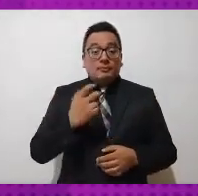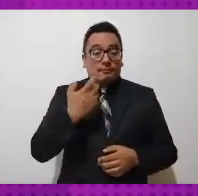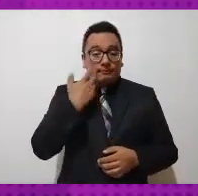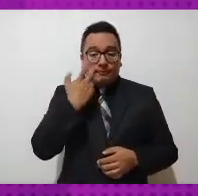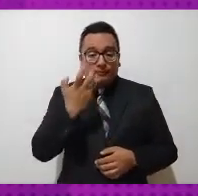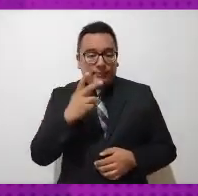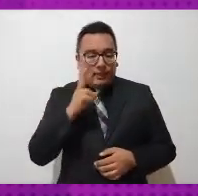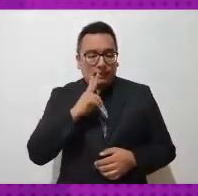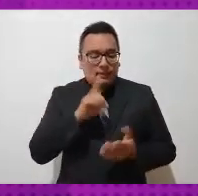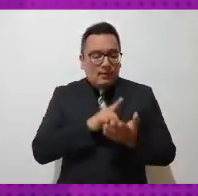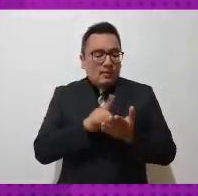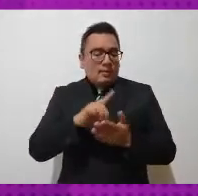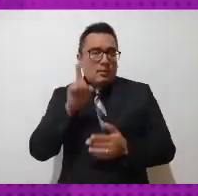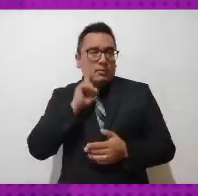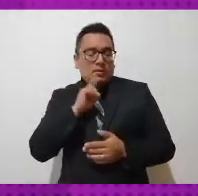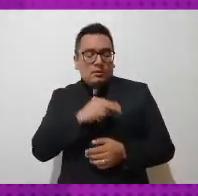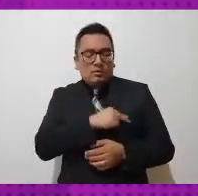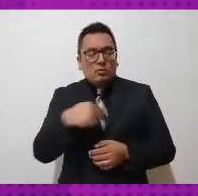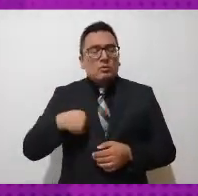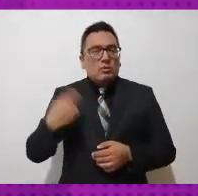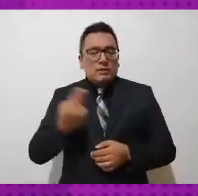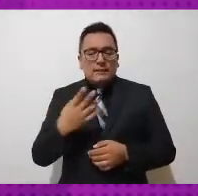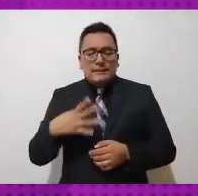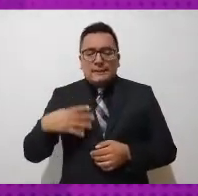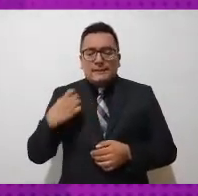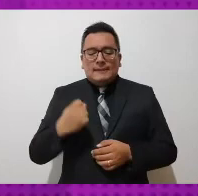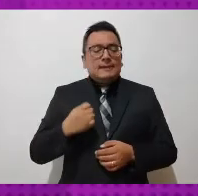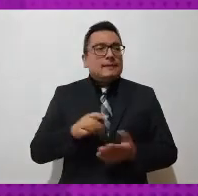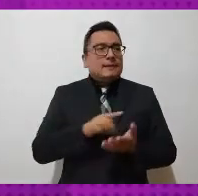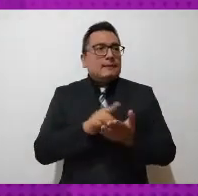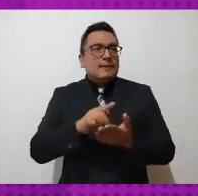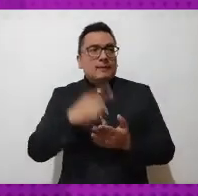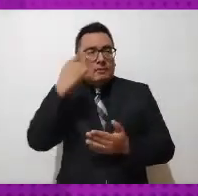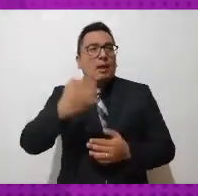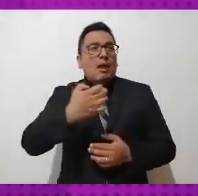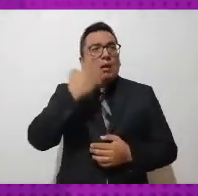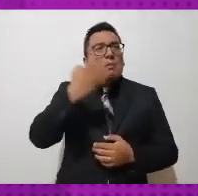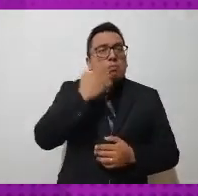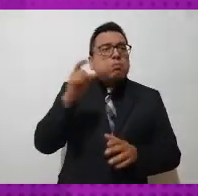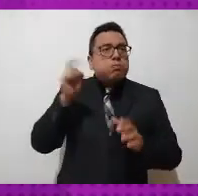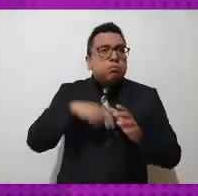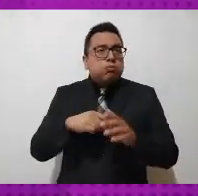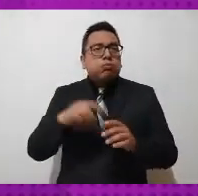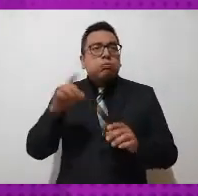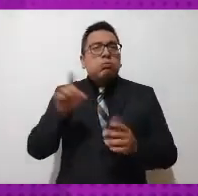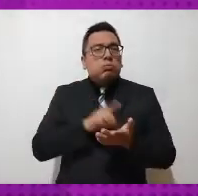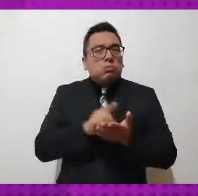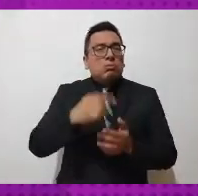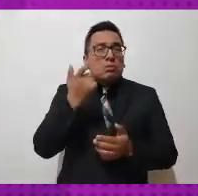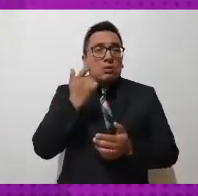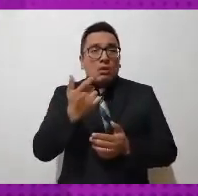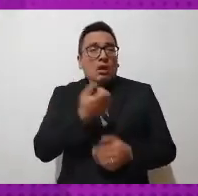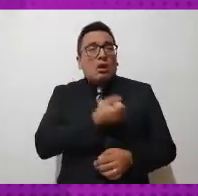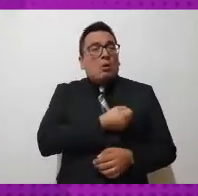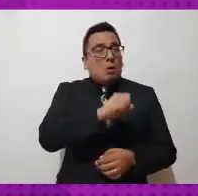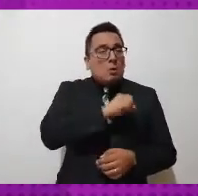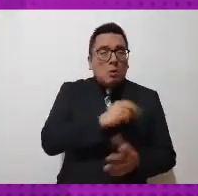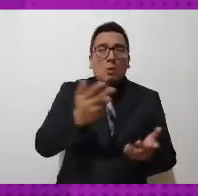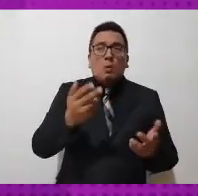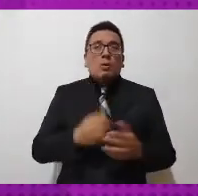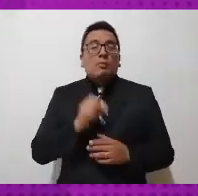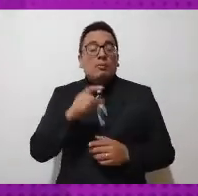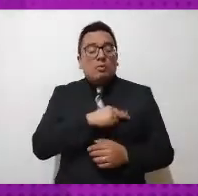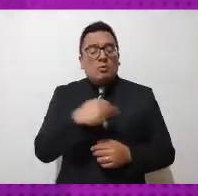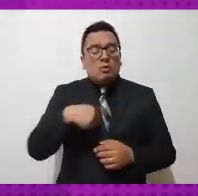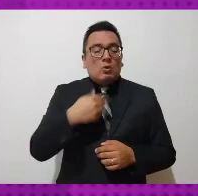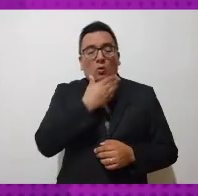de los derechos políticos de las mujeres, tenemos que trabajar en salvaguardar también los derechos educativos, los derechos económicos, de salud, y estar